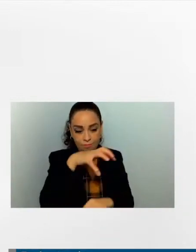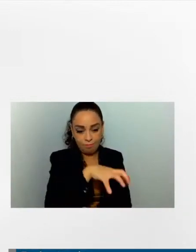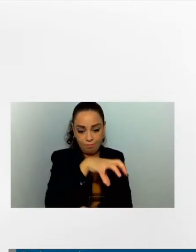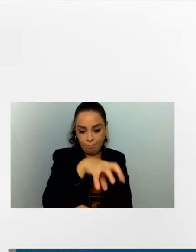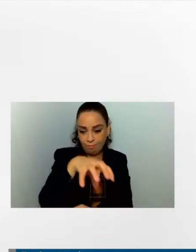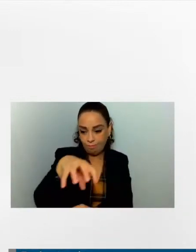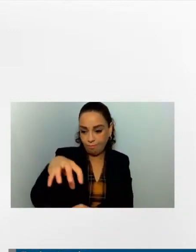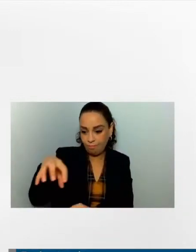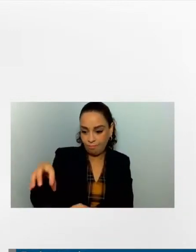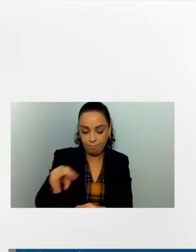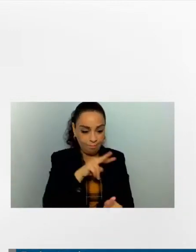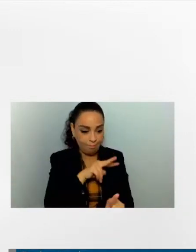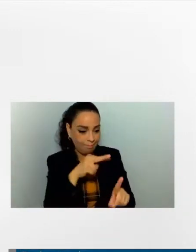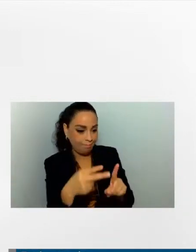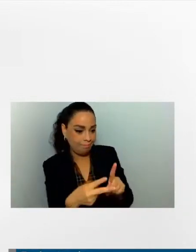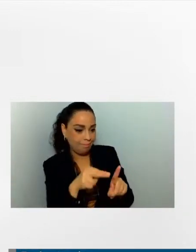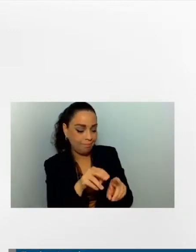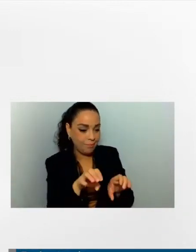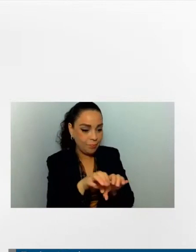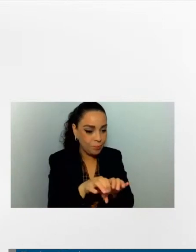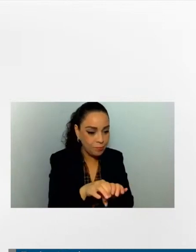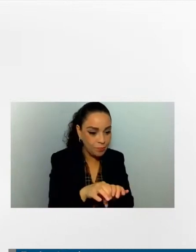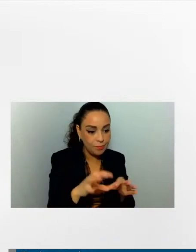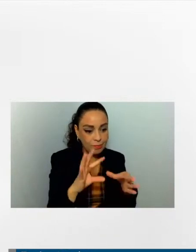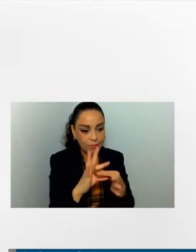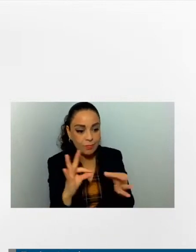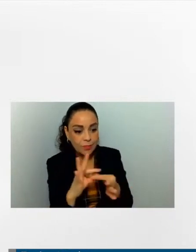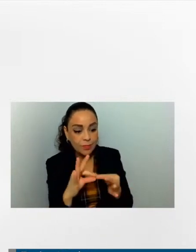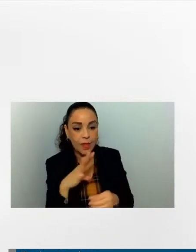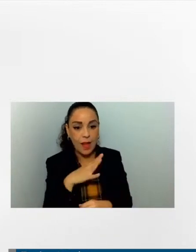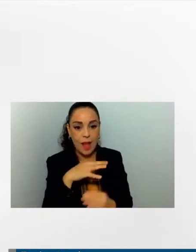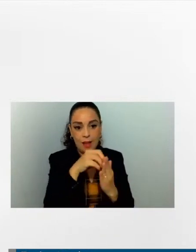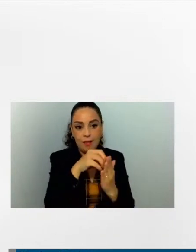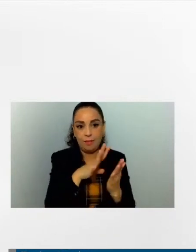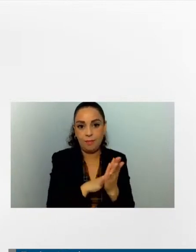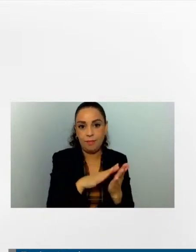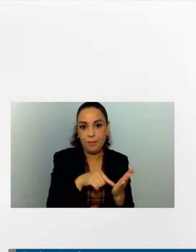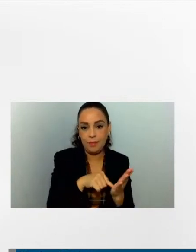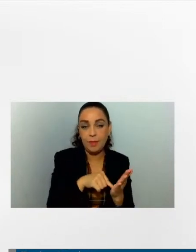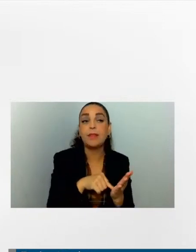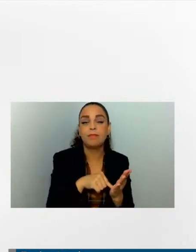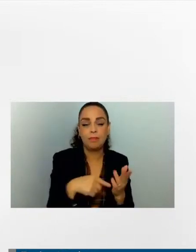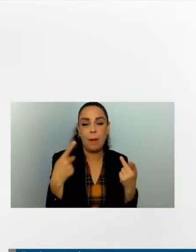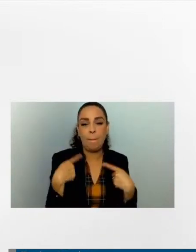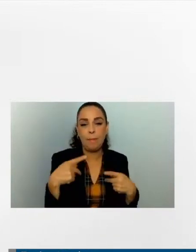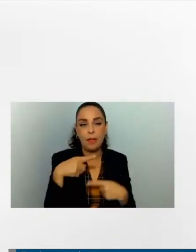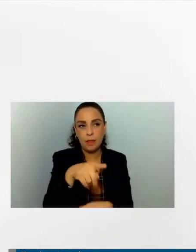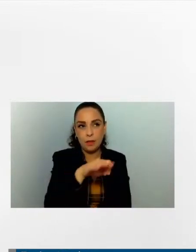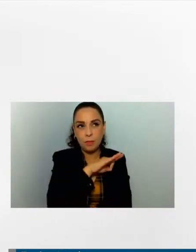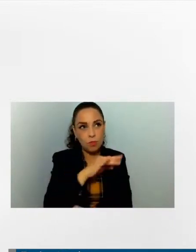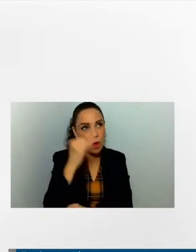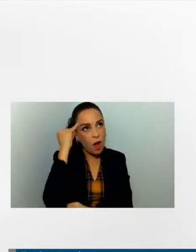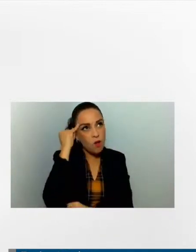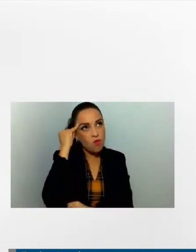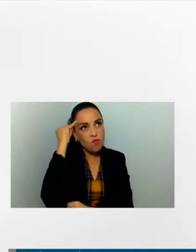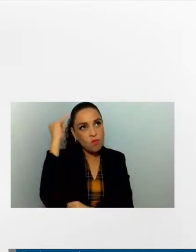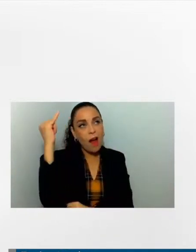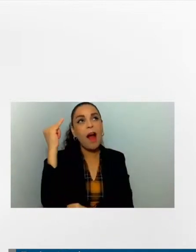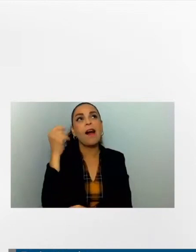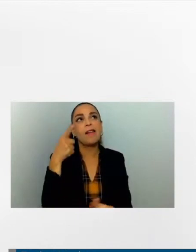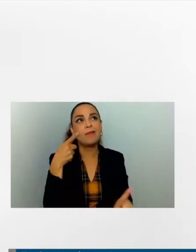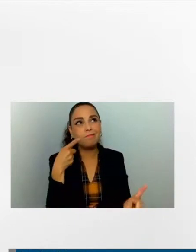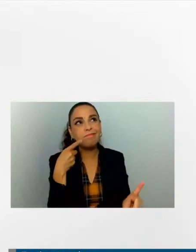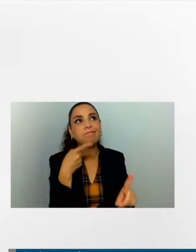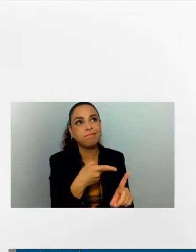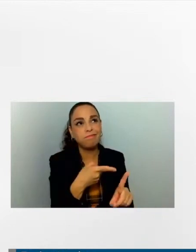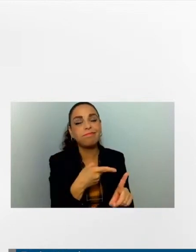los que se describen en el cuaderno, ¿no? Como para que la gente se imagine qué tipo de casos y criterios puede